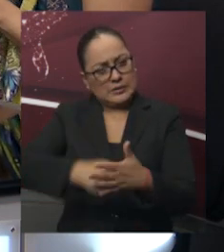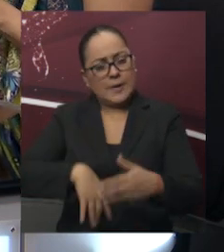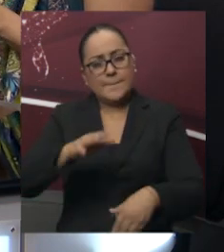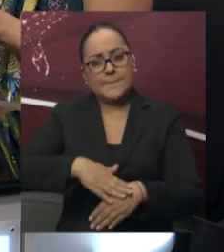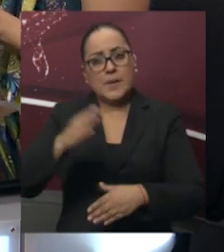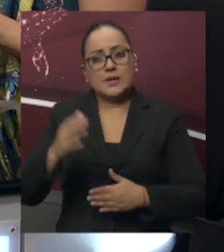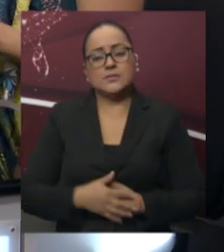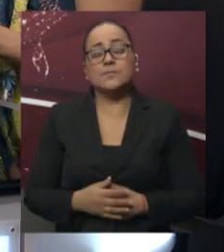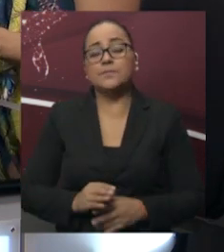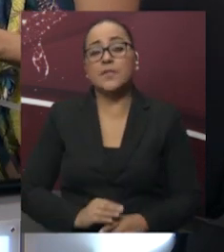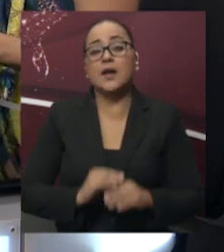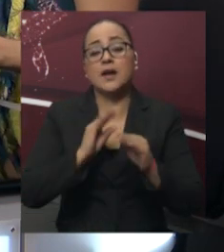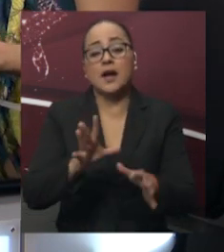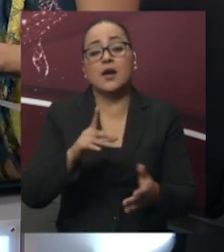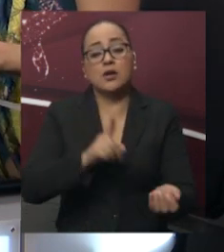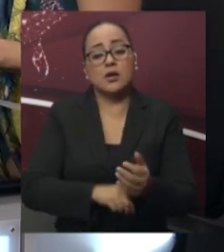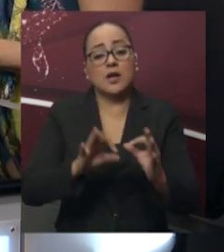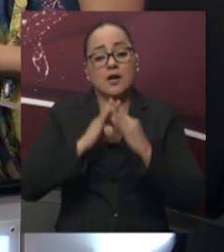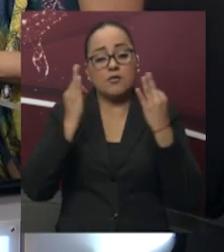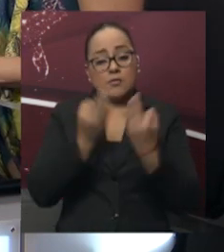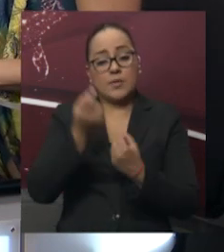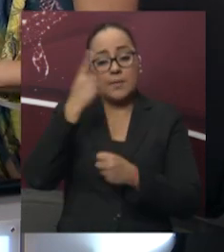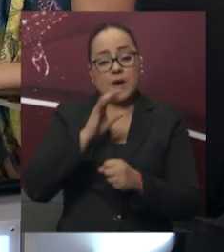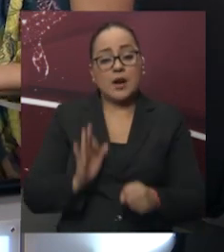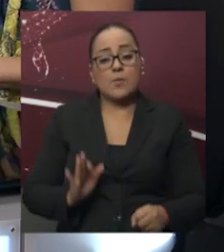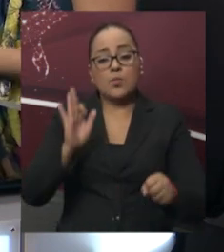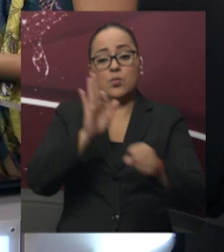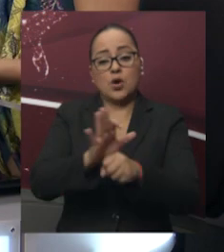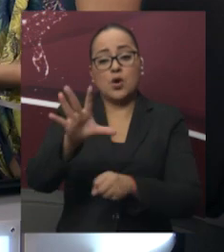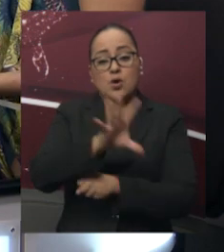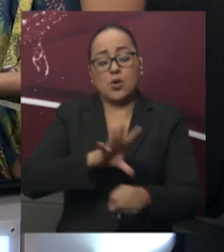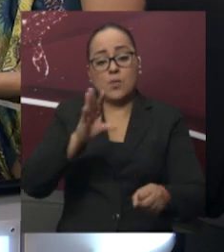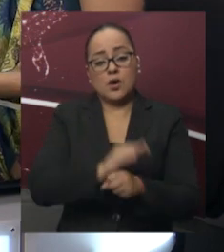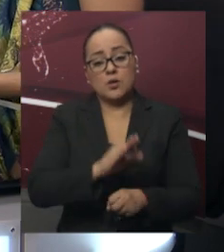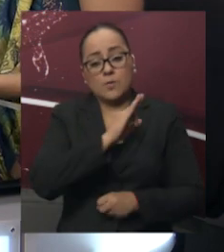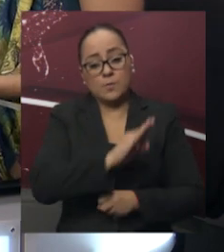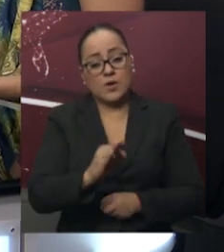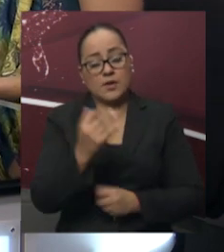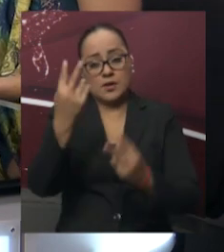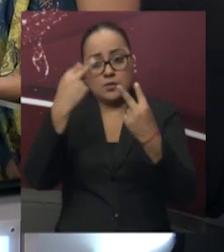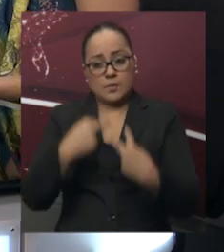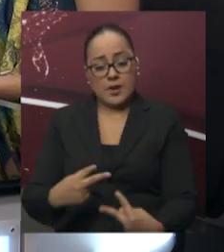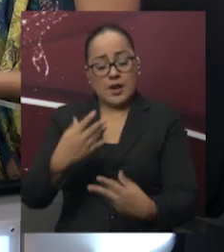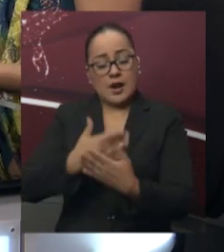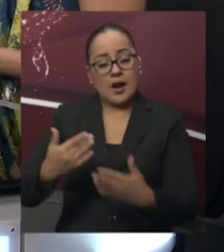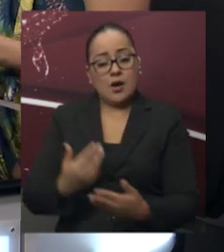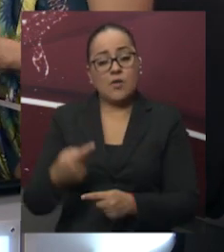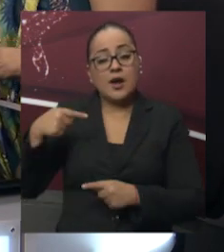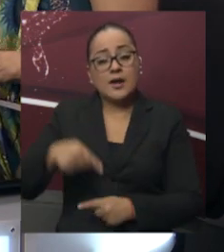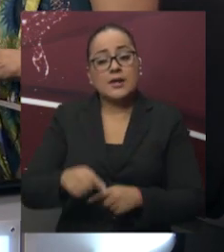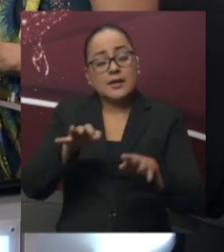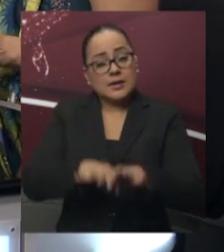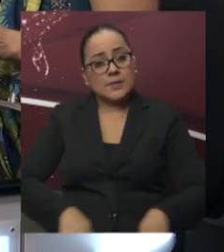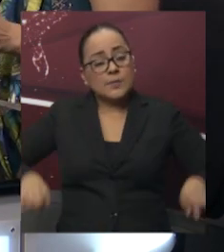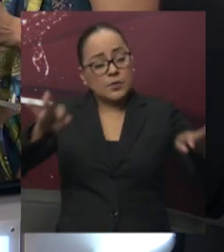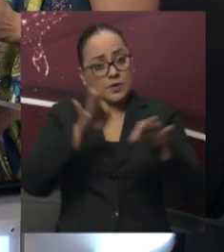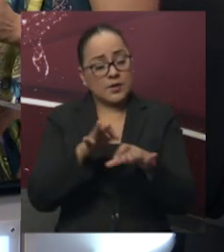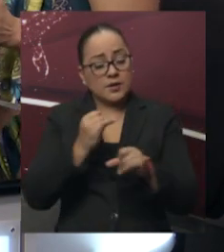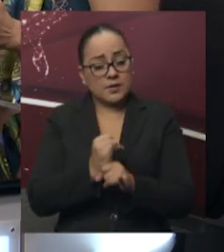efectivamente todo es sujeto de resguardo de la información. Hay que comentarle a todos los que nos siguen en este importante espacio